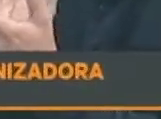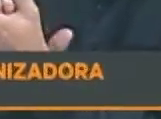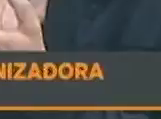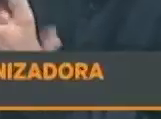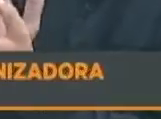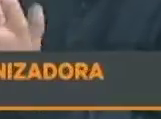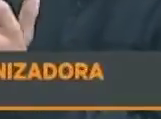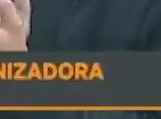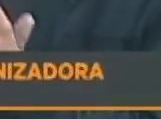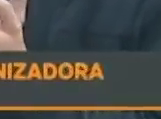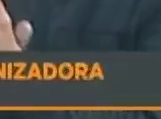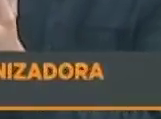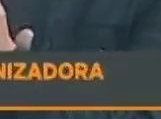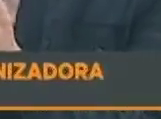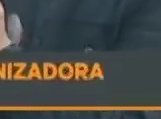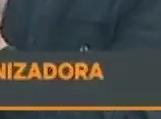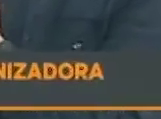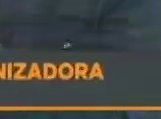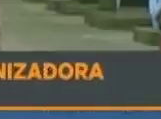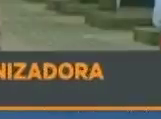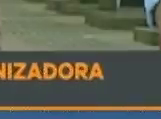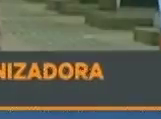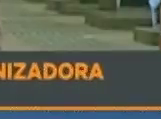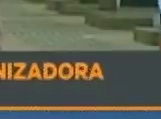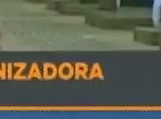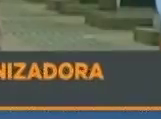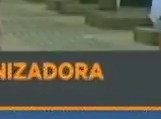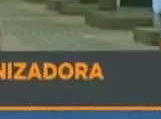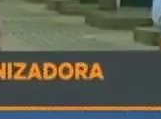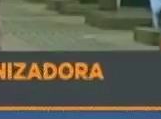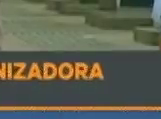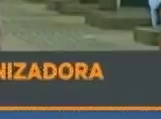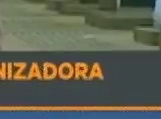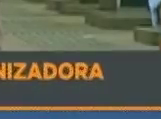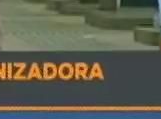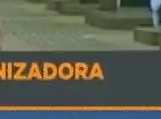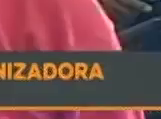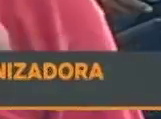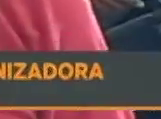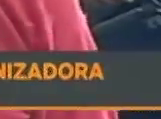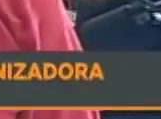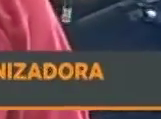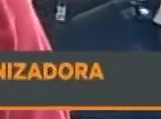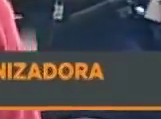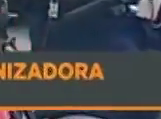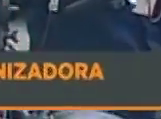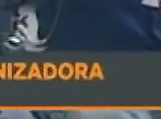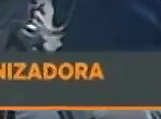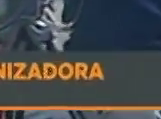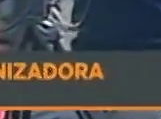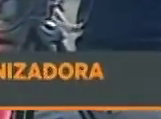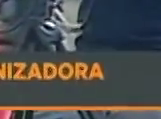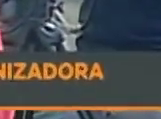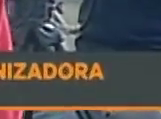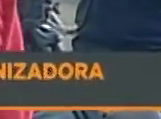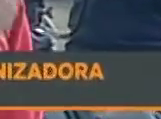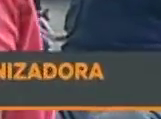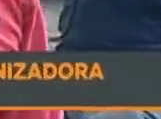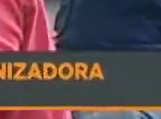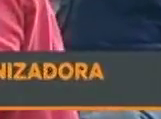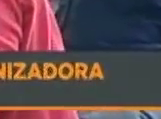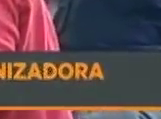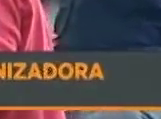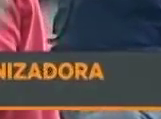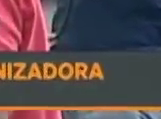A Juan Vázquez, de acá, alcalde de la península de Macanao, hermano. Todo mi apoyo,